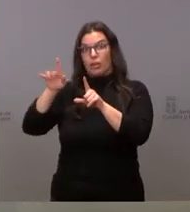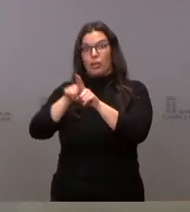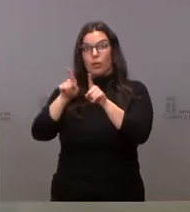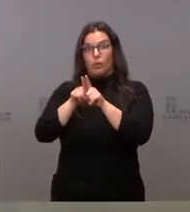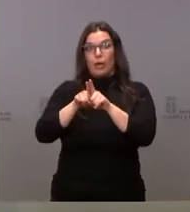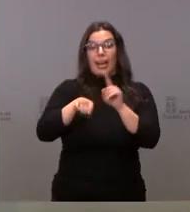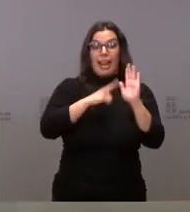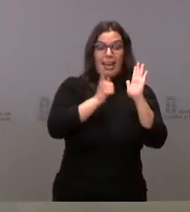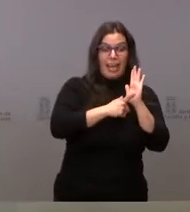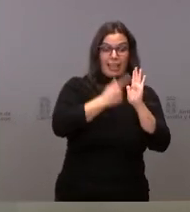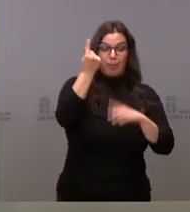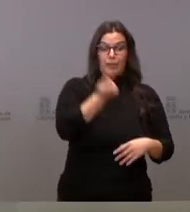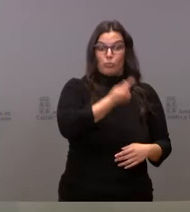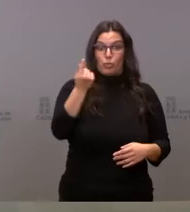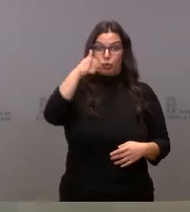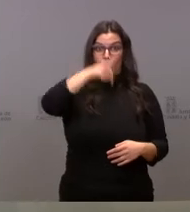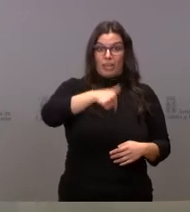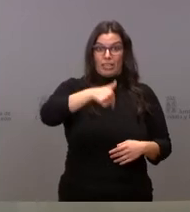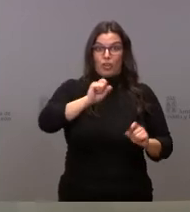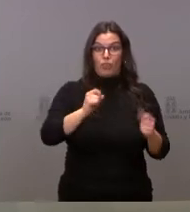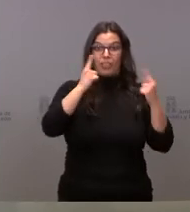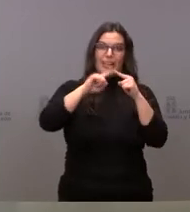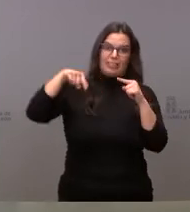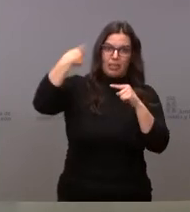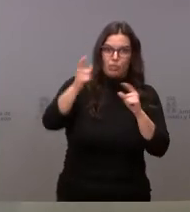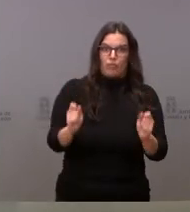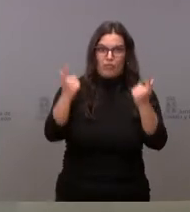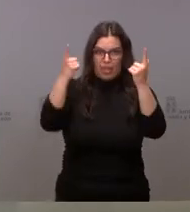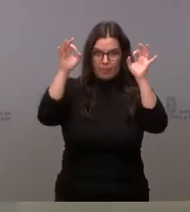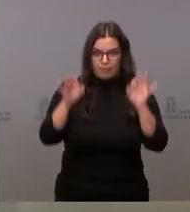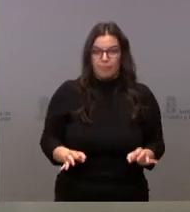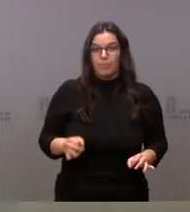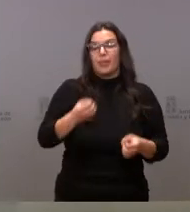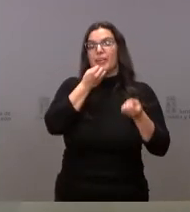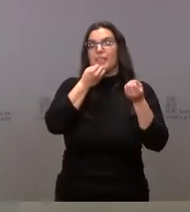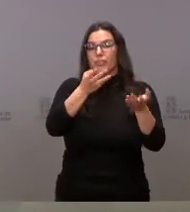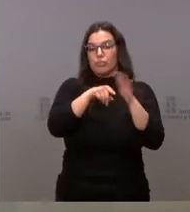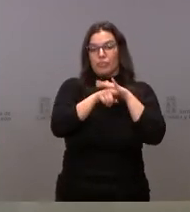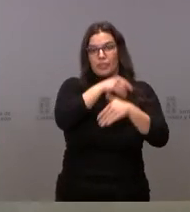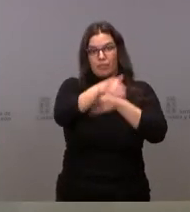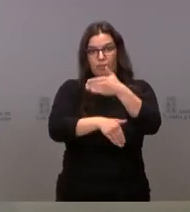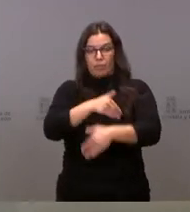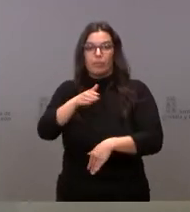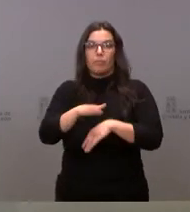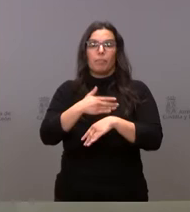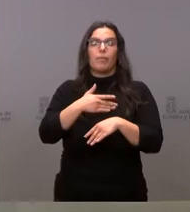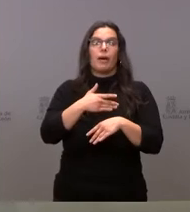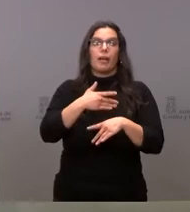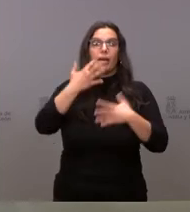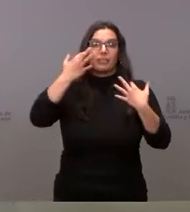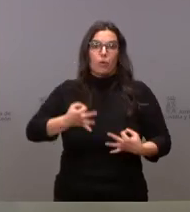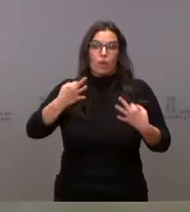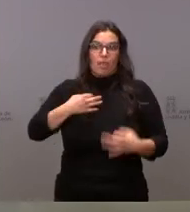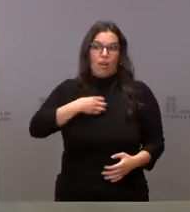normativa básica si quieres informó de este trámite para el conocimiento también para seguridad del conjunto de los empleados